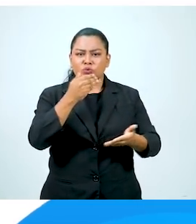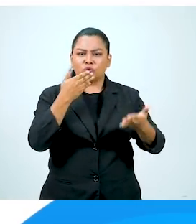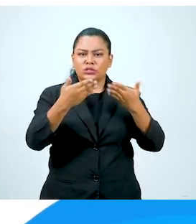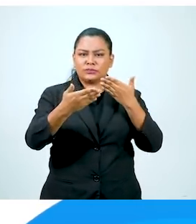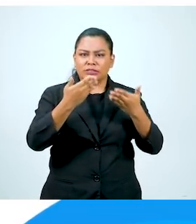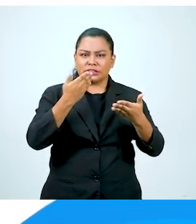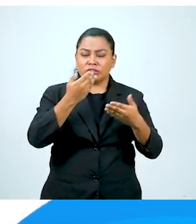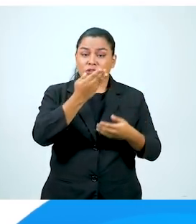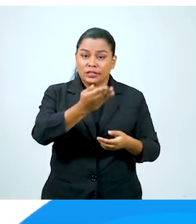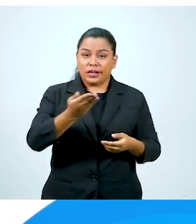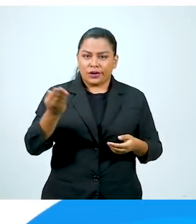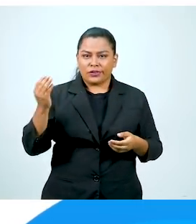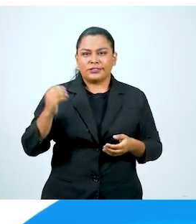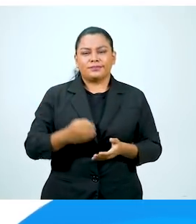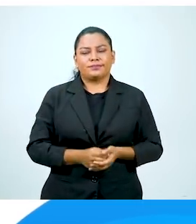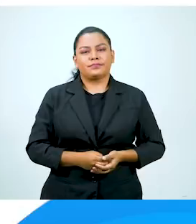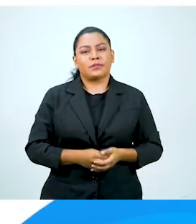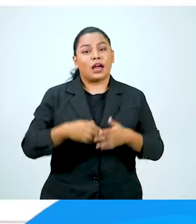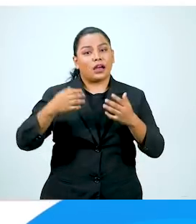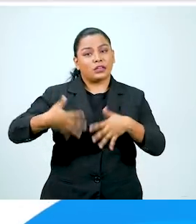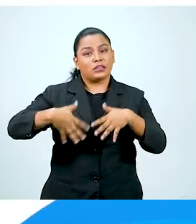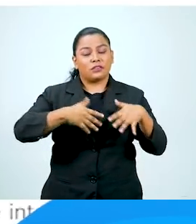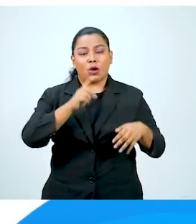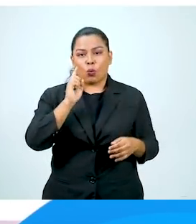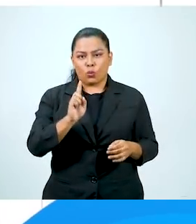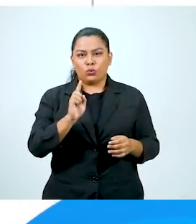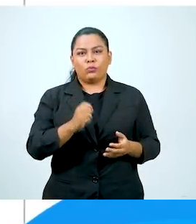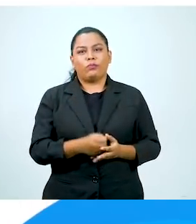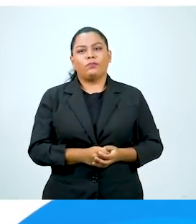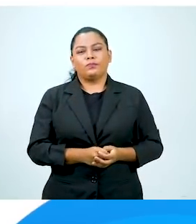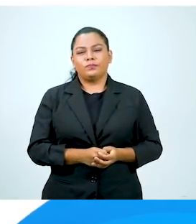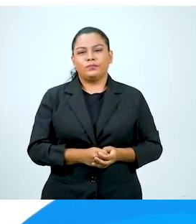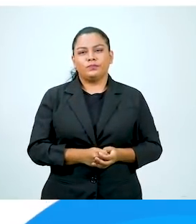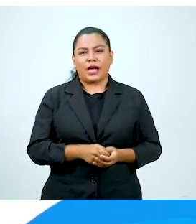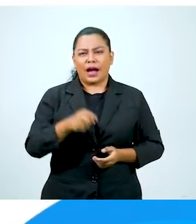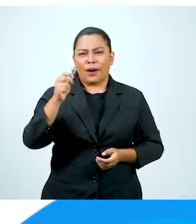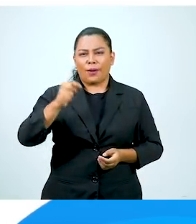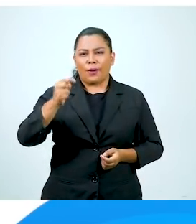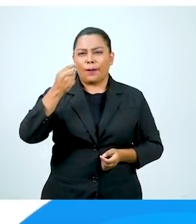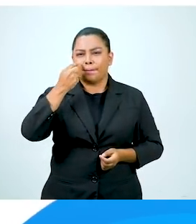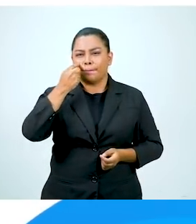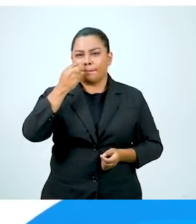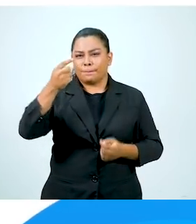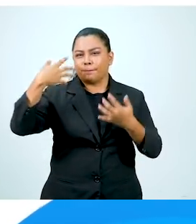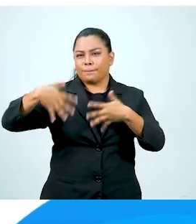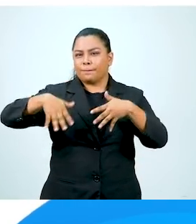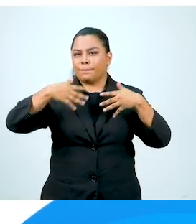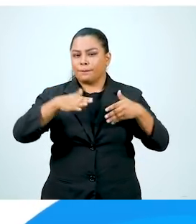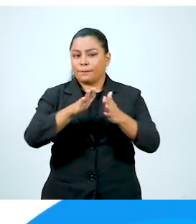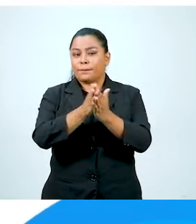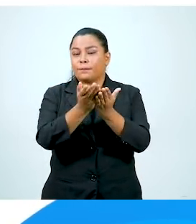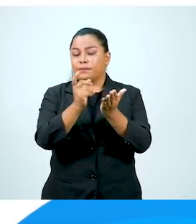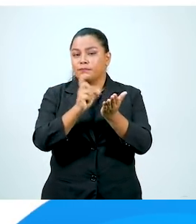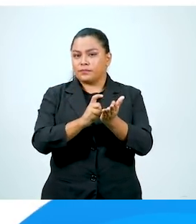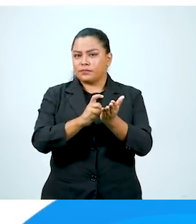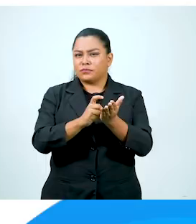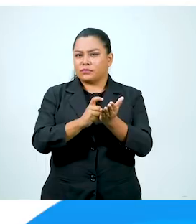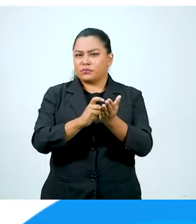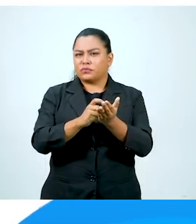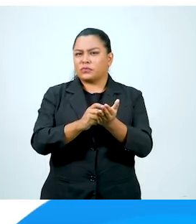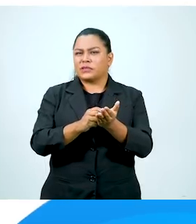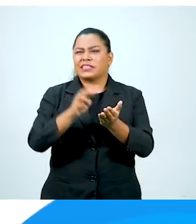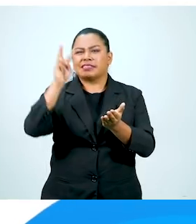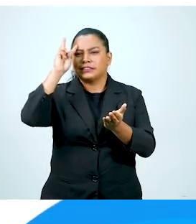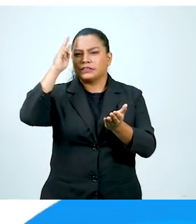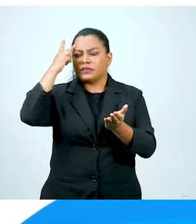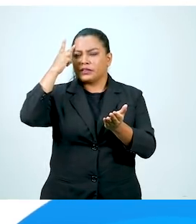explicación de sus elementos. Actividad 1. Ahora veamos la actividad del libro de texto a la que